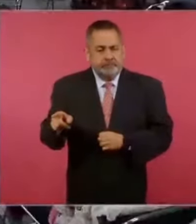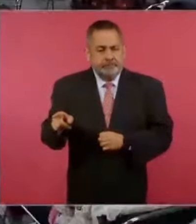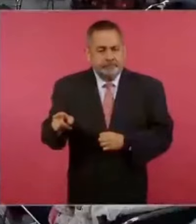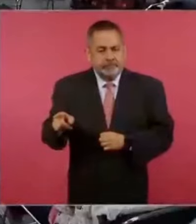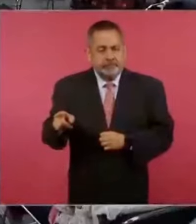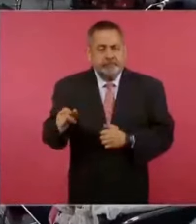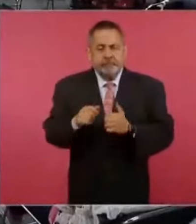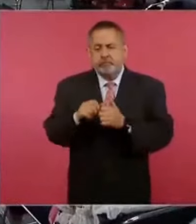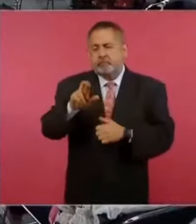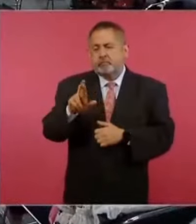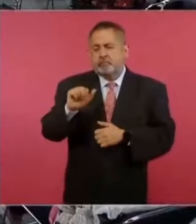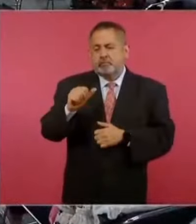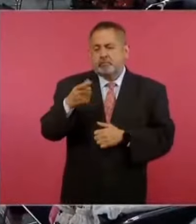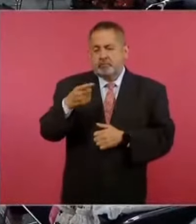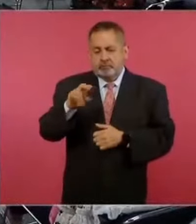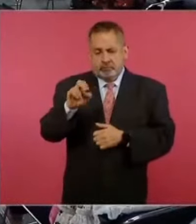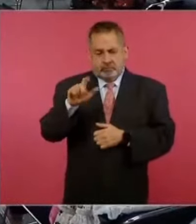con Raquel Cerur,